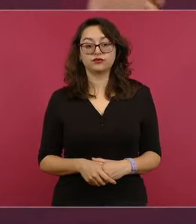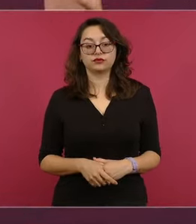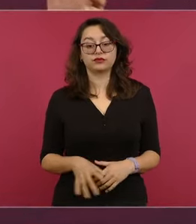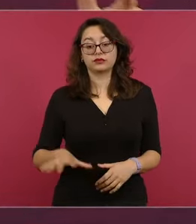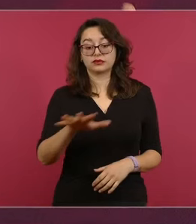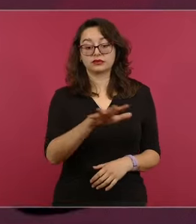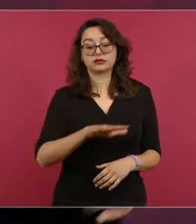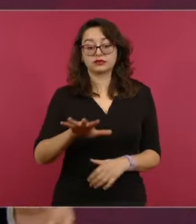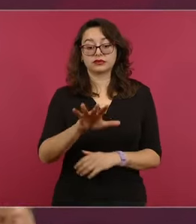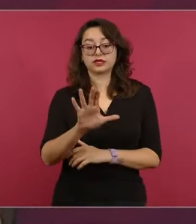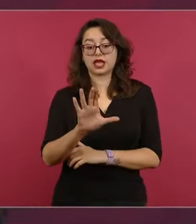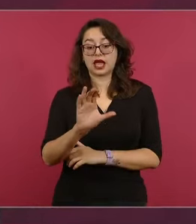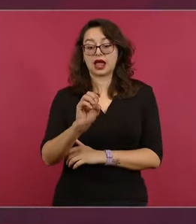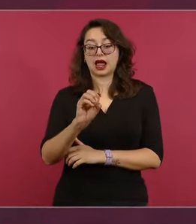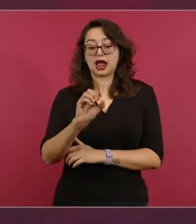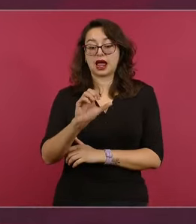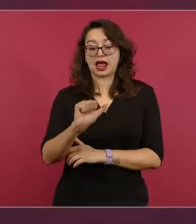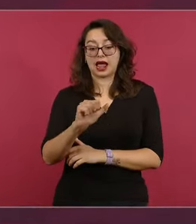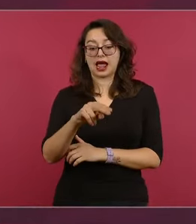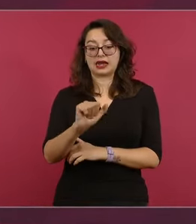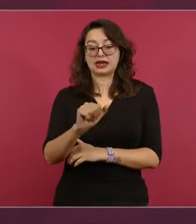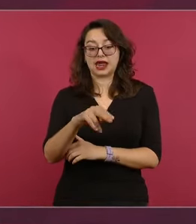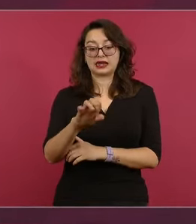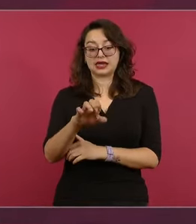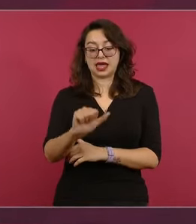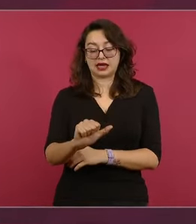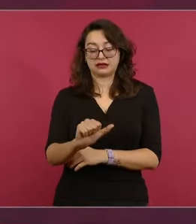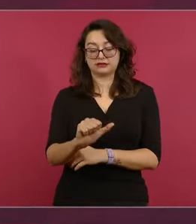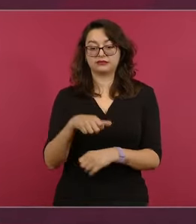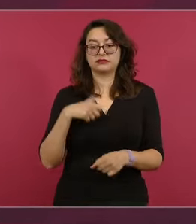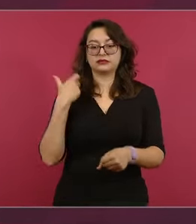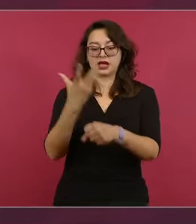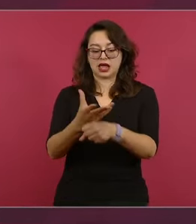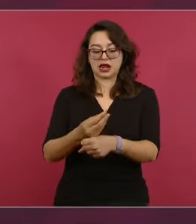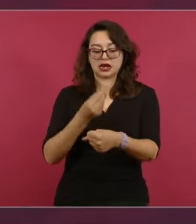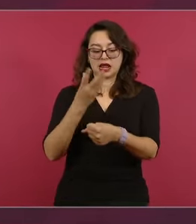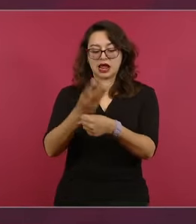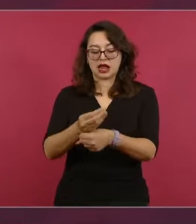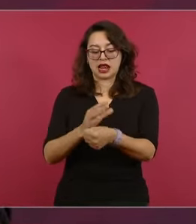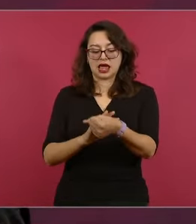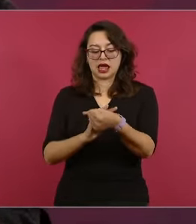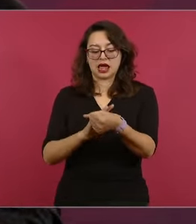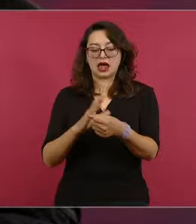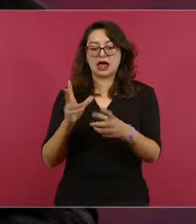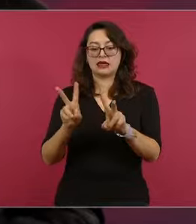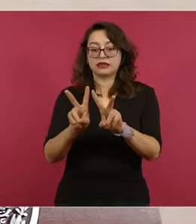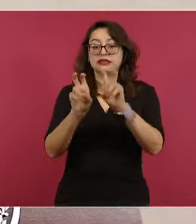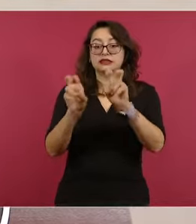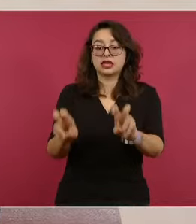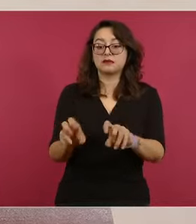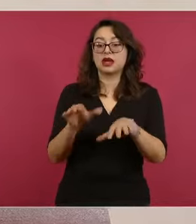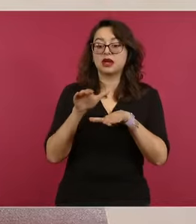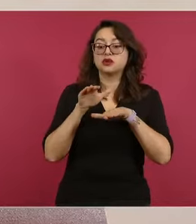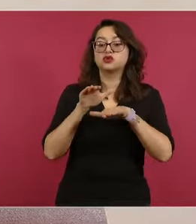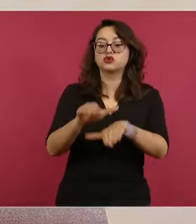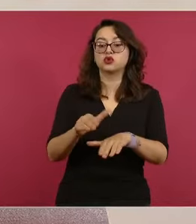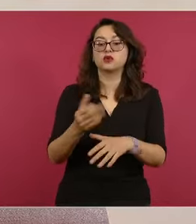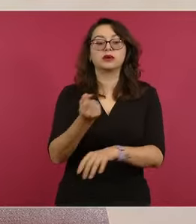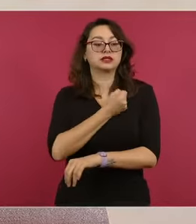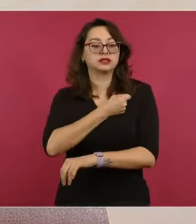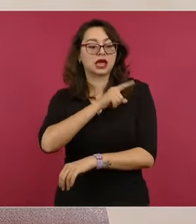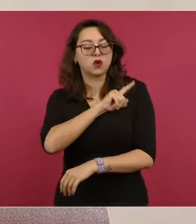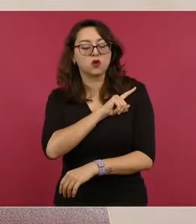Cananea, que se ha avanzado en lo que tiene que ver con